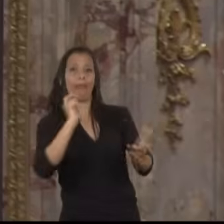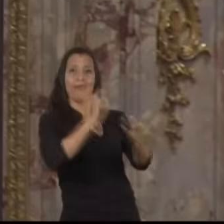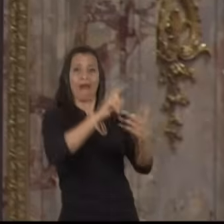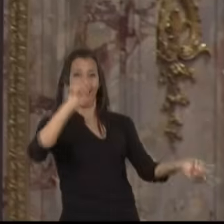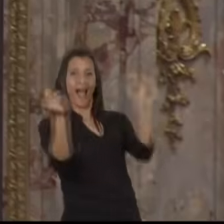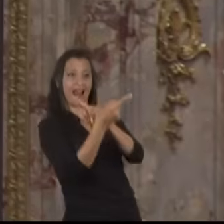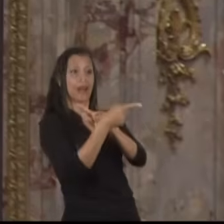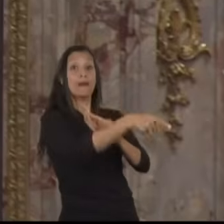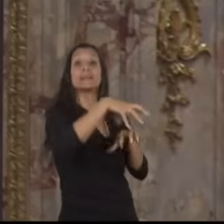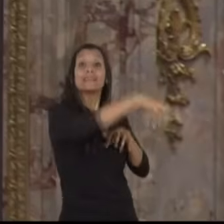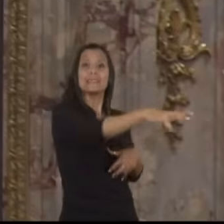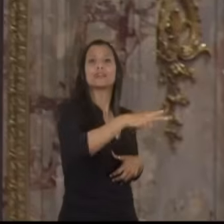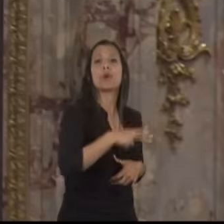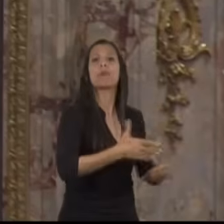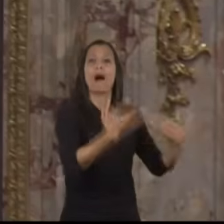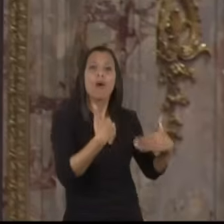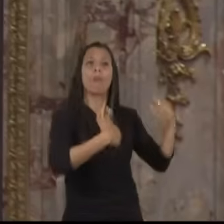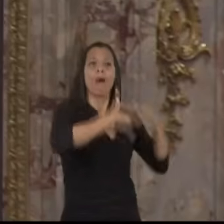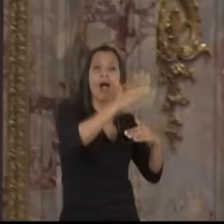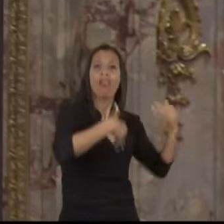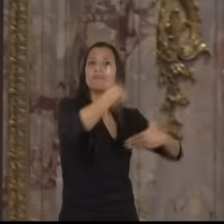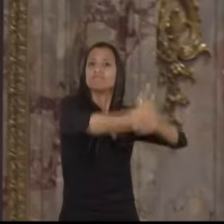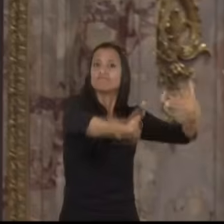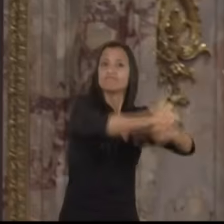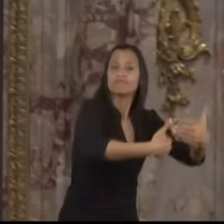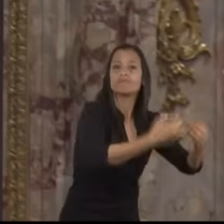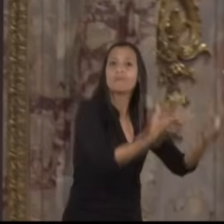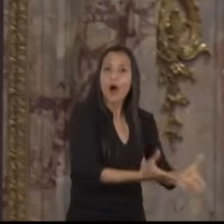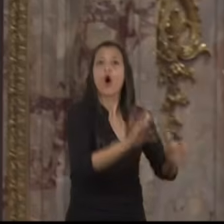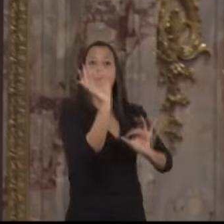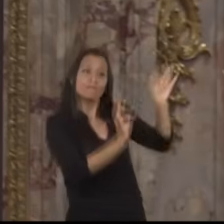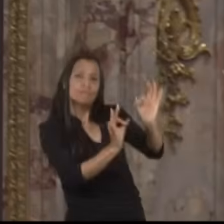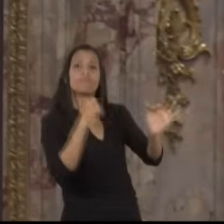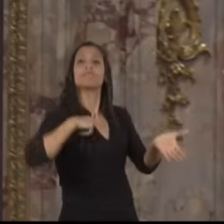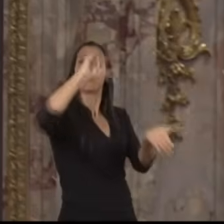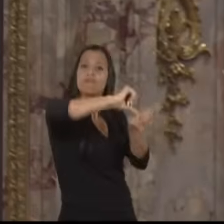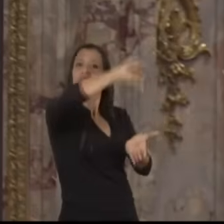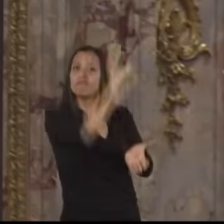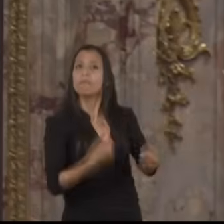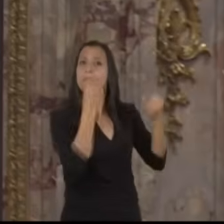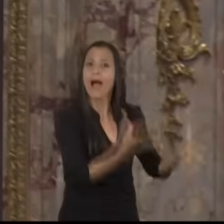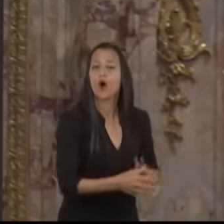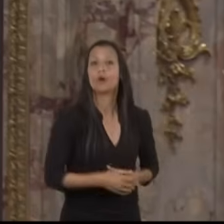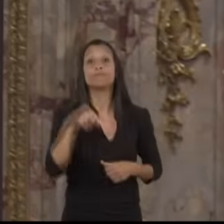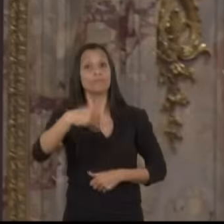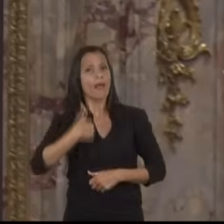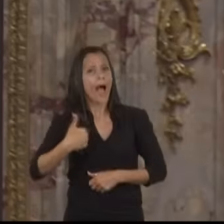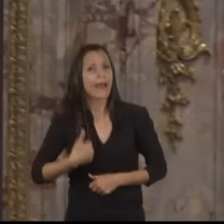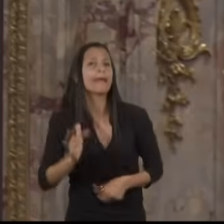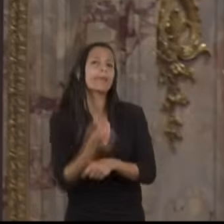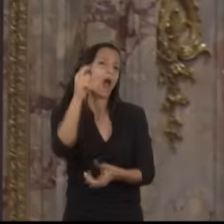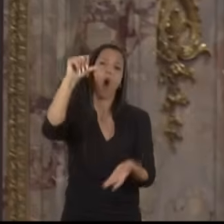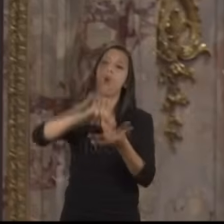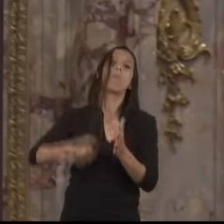que desarrolle obras fundamentales que hacen a la infraestructura y logística del país. Argentina es un país que